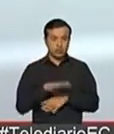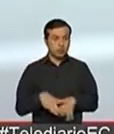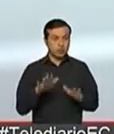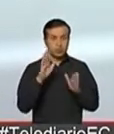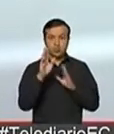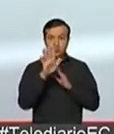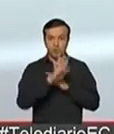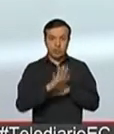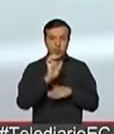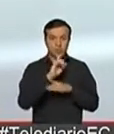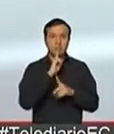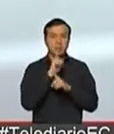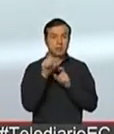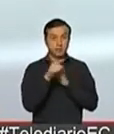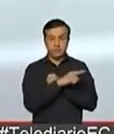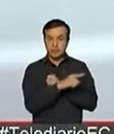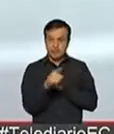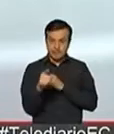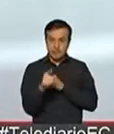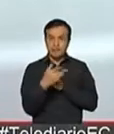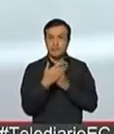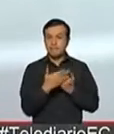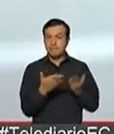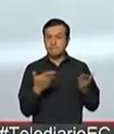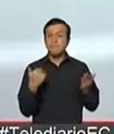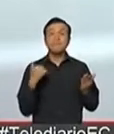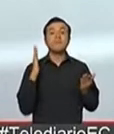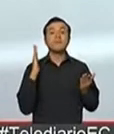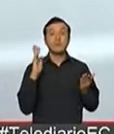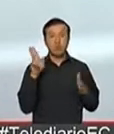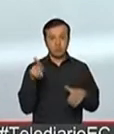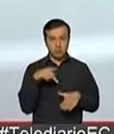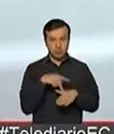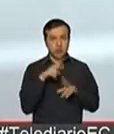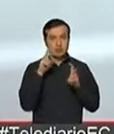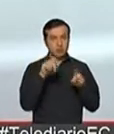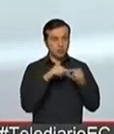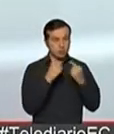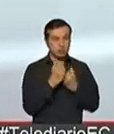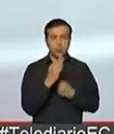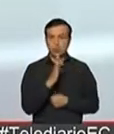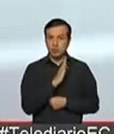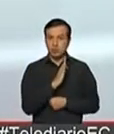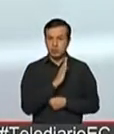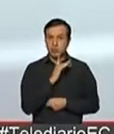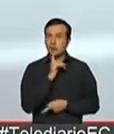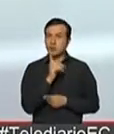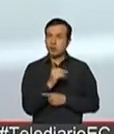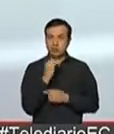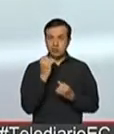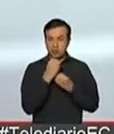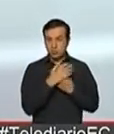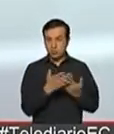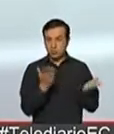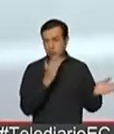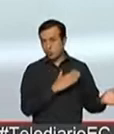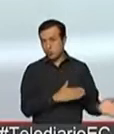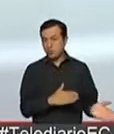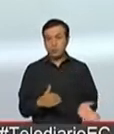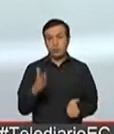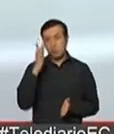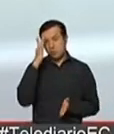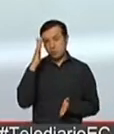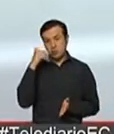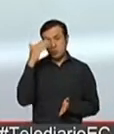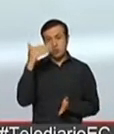a nivel nacional que se han identificado sobre todo como expertos en mesas técnicas. ¿Por qué en este momento lo hacemos así? Porque de aquí